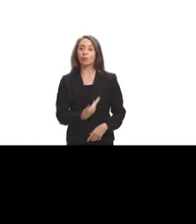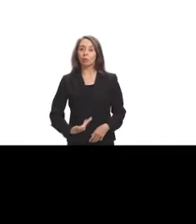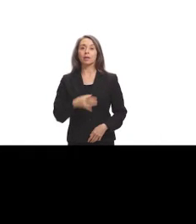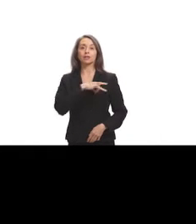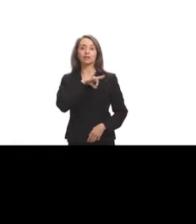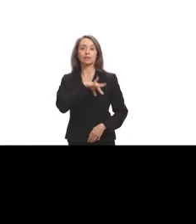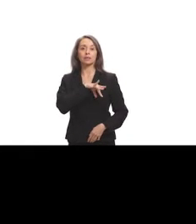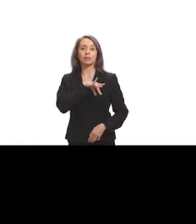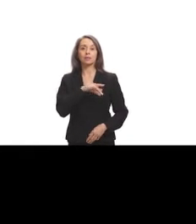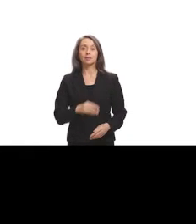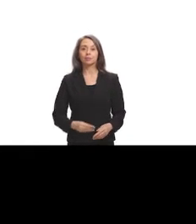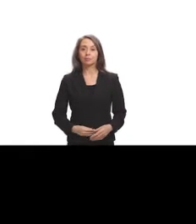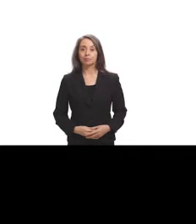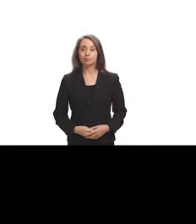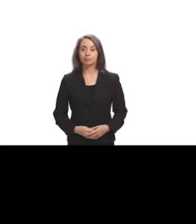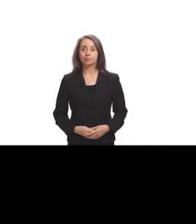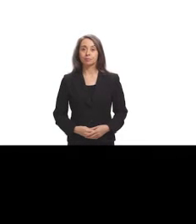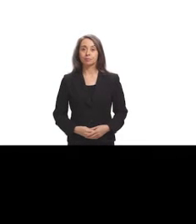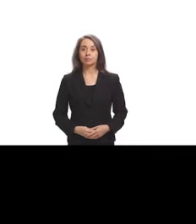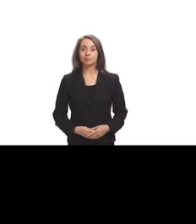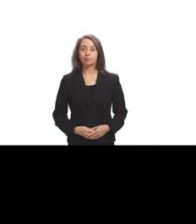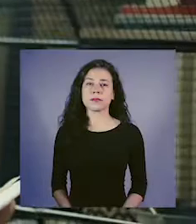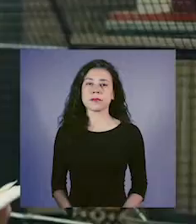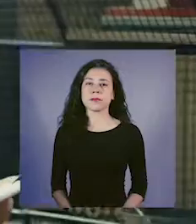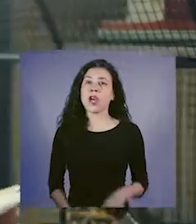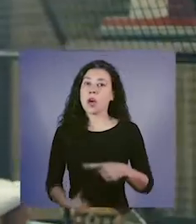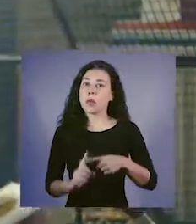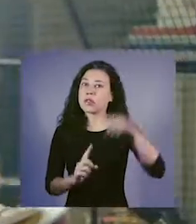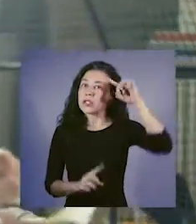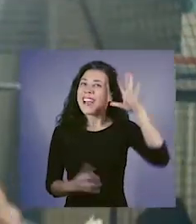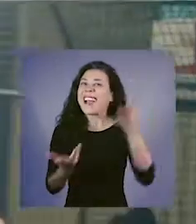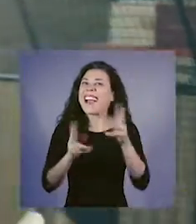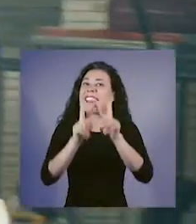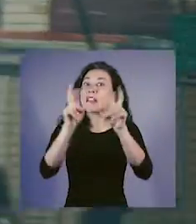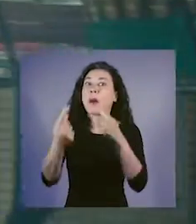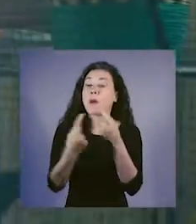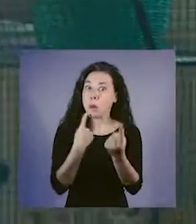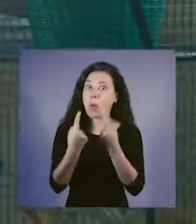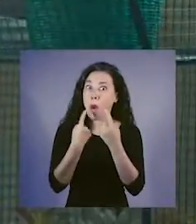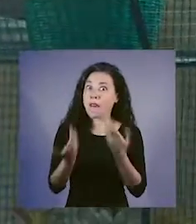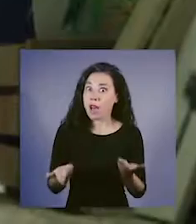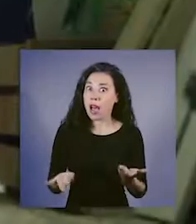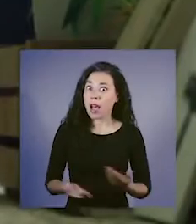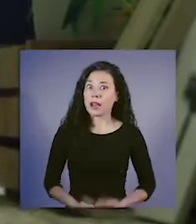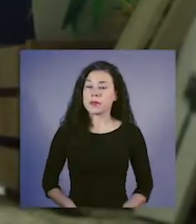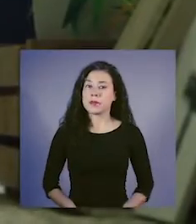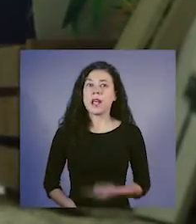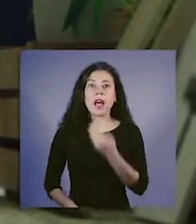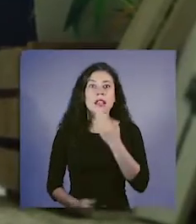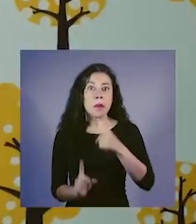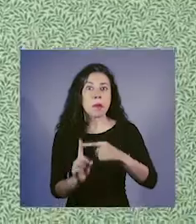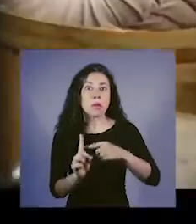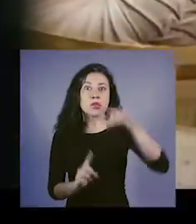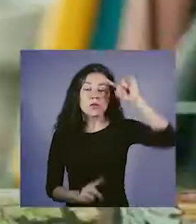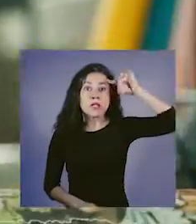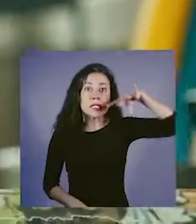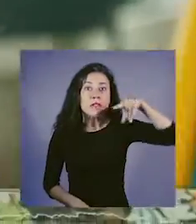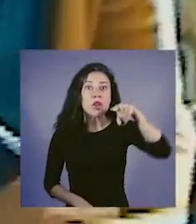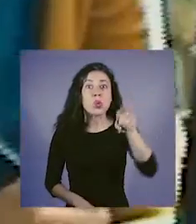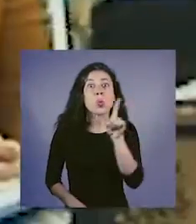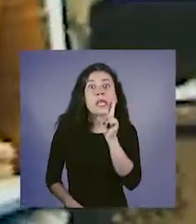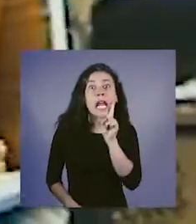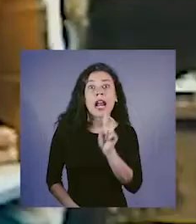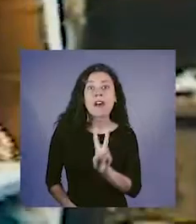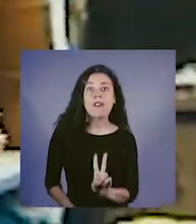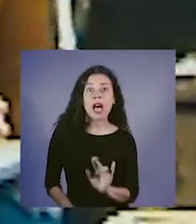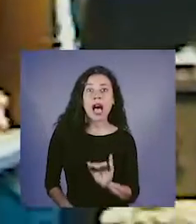y Previsión Social. Gobierno de Chile. Es positivo saber la materia de la prueba. También es positivo saber si vives